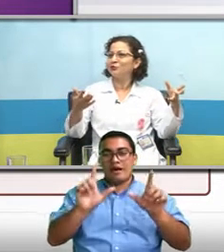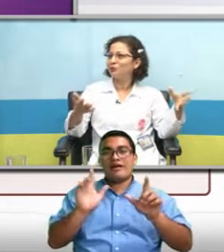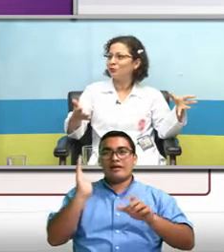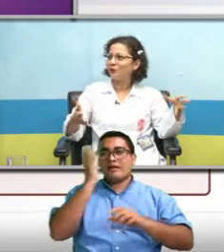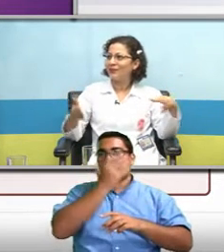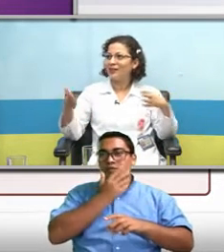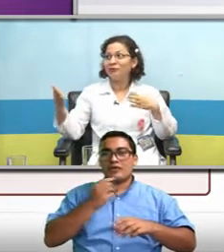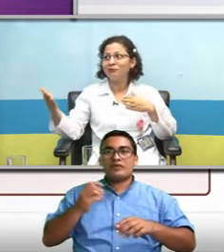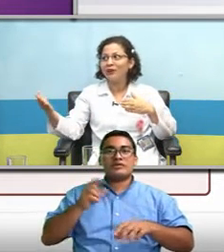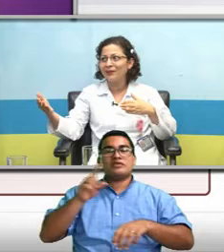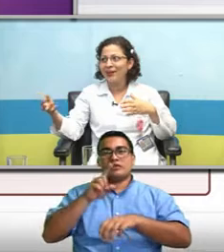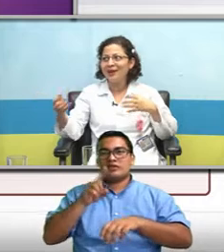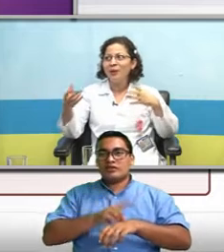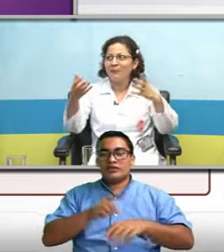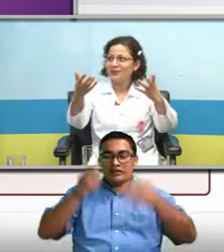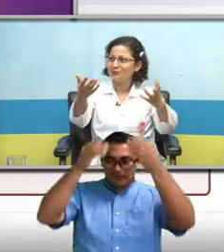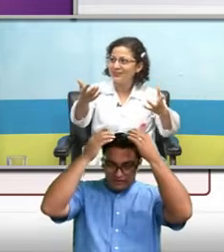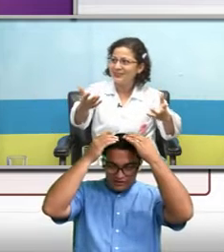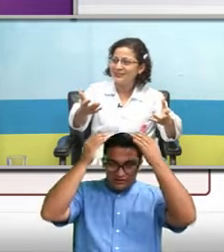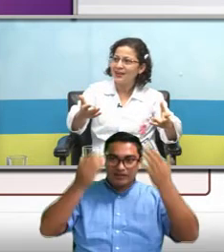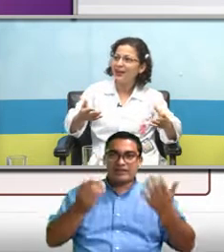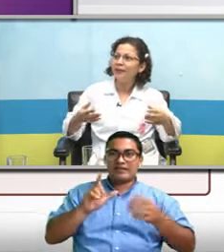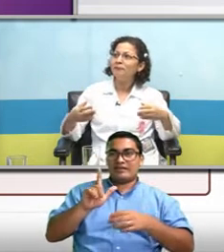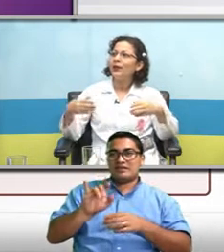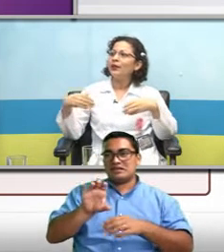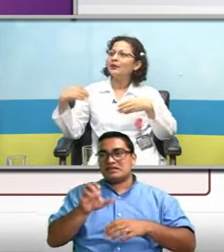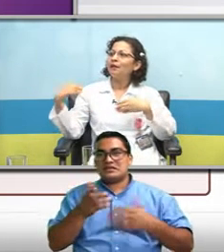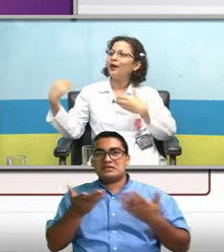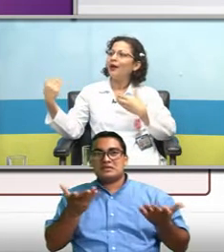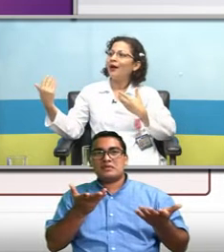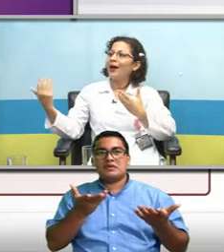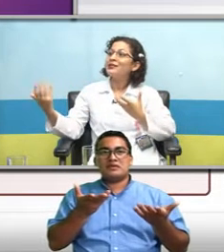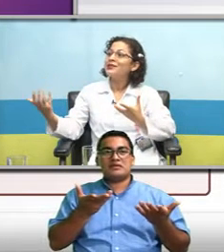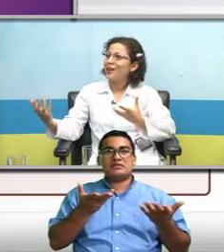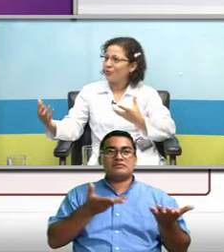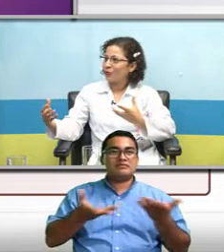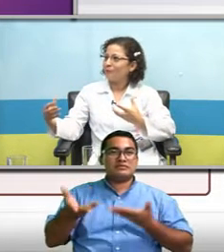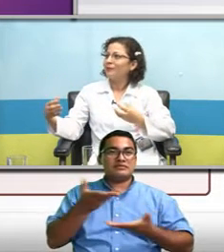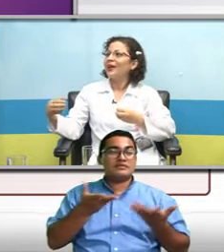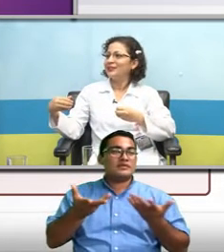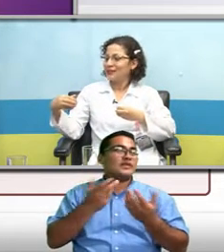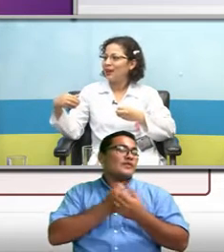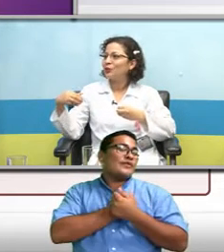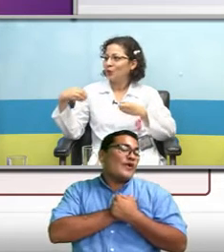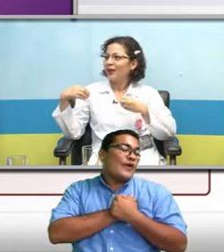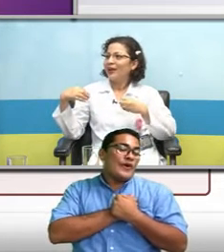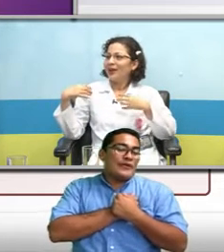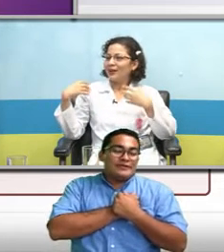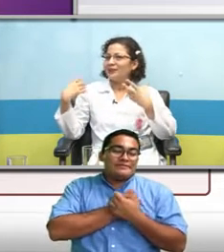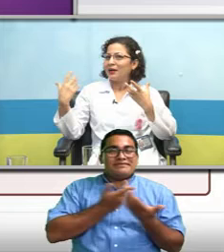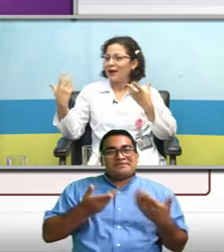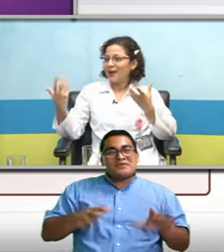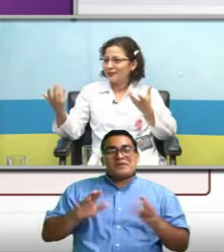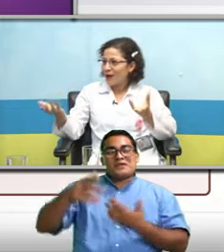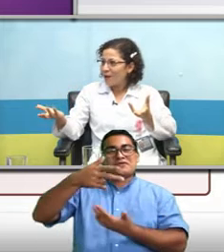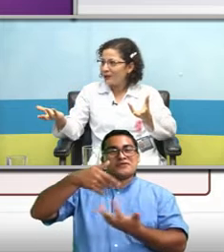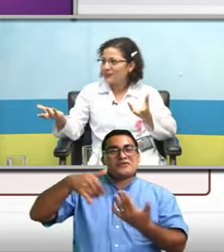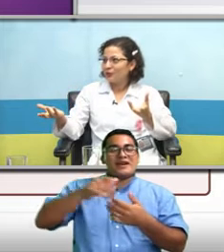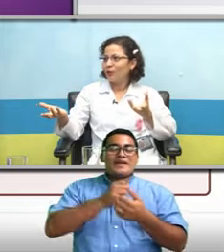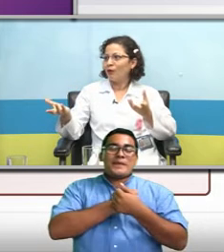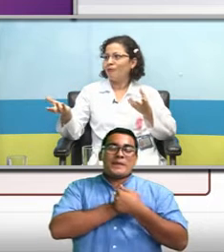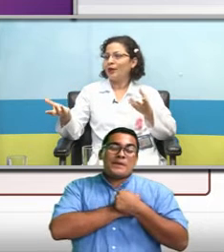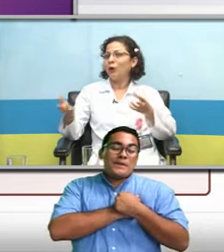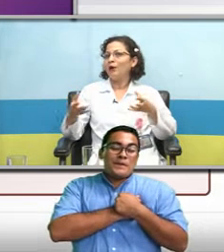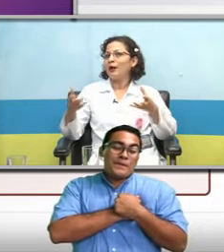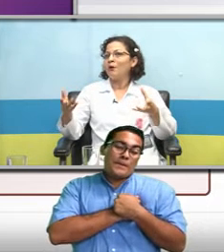a su doctora, ver a su enfermera, ver a su licenciada, que estaba haciendo cariño, exacto, estábamos